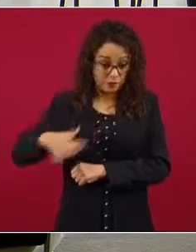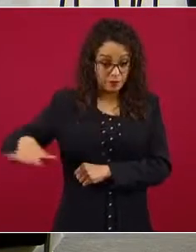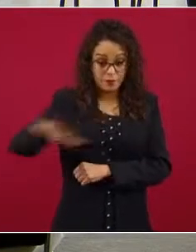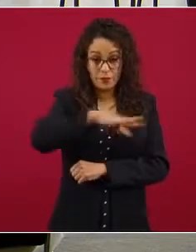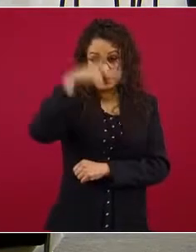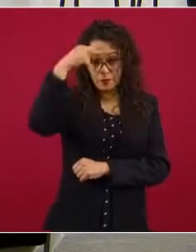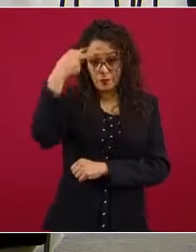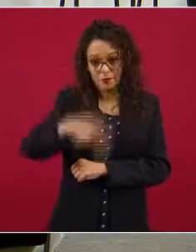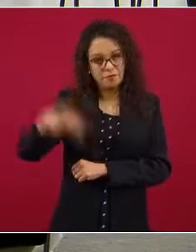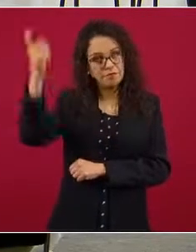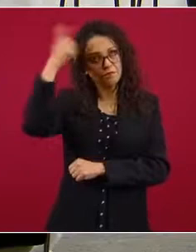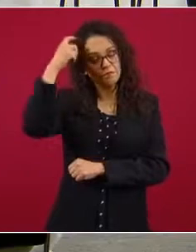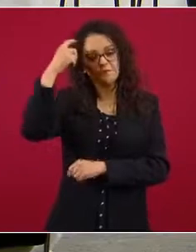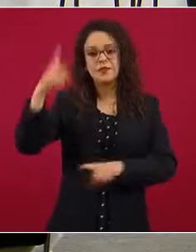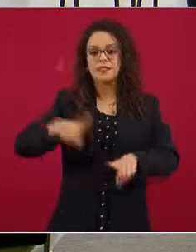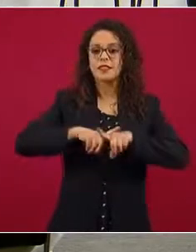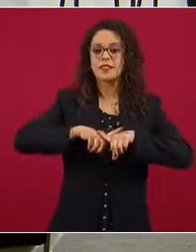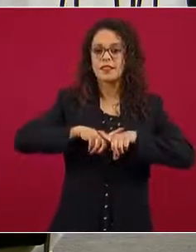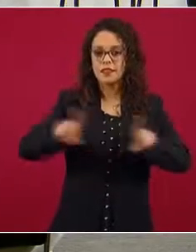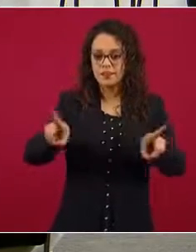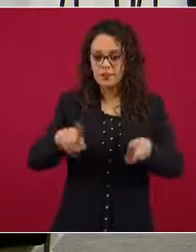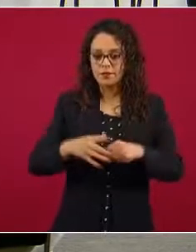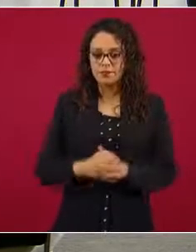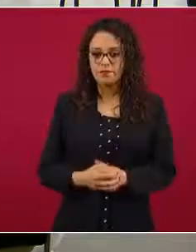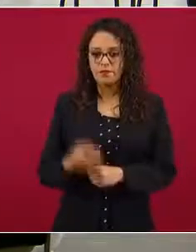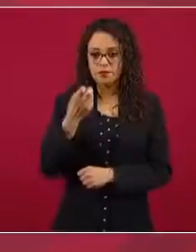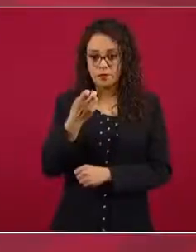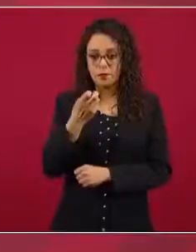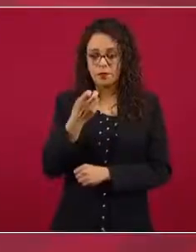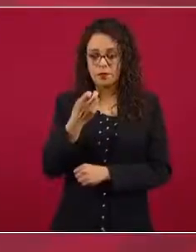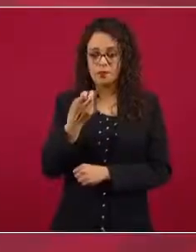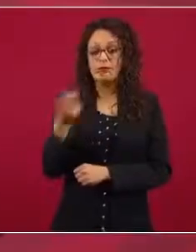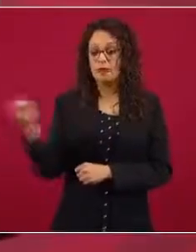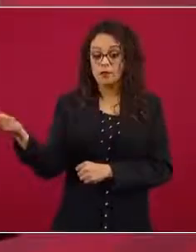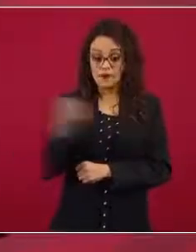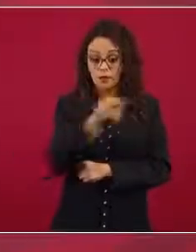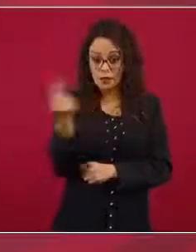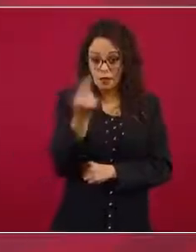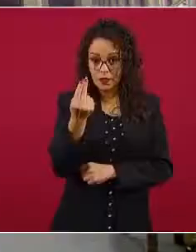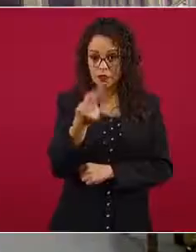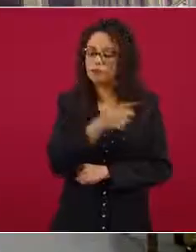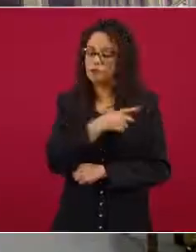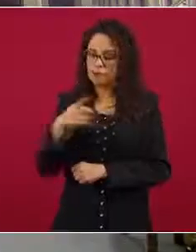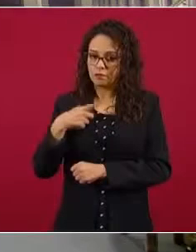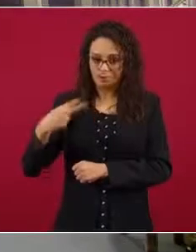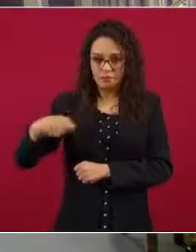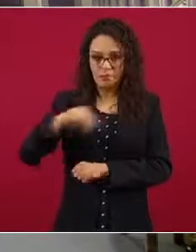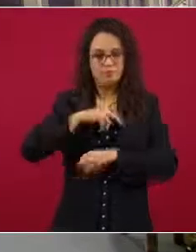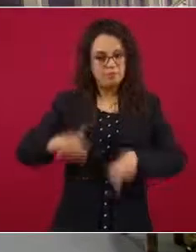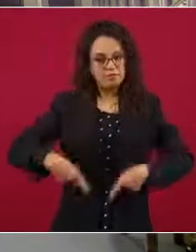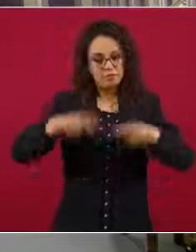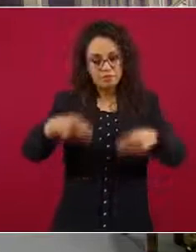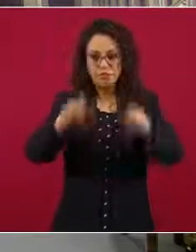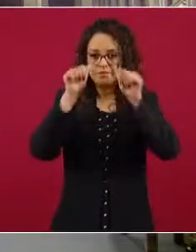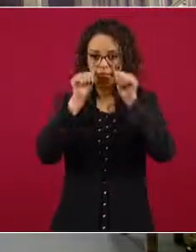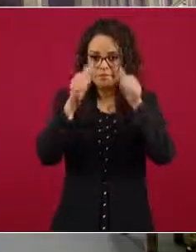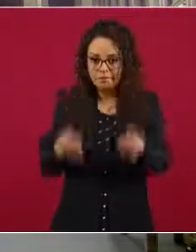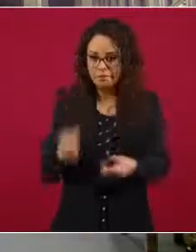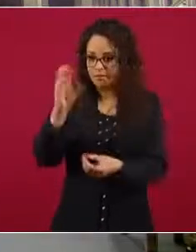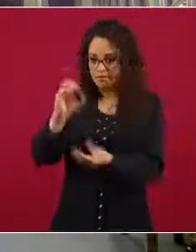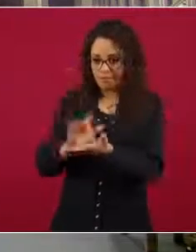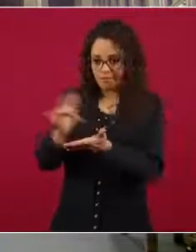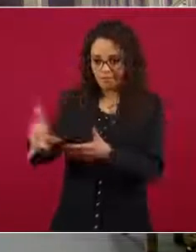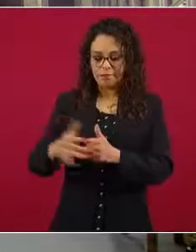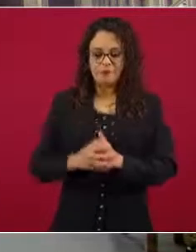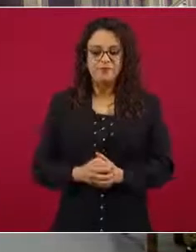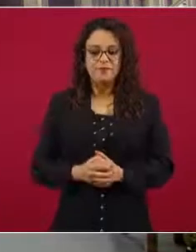por eso nosotros tenemos que atender lo que ellos se necesiten. Gracias. Si les parece